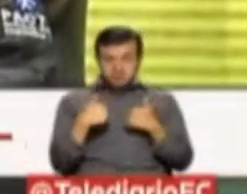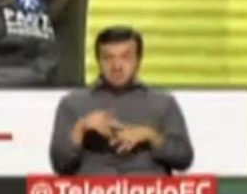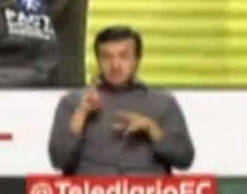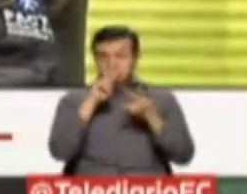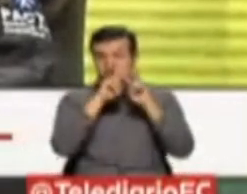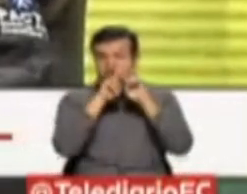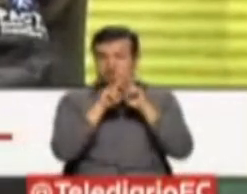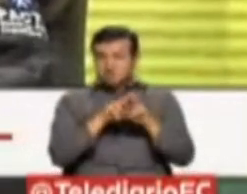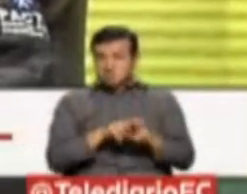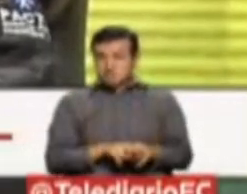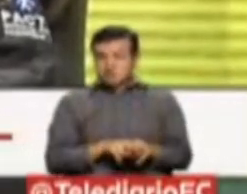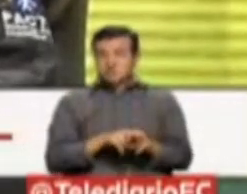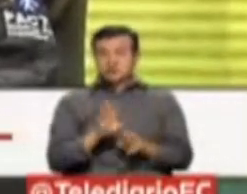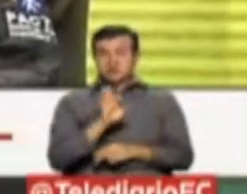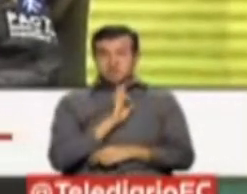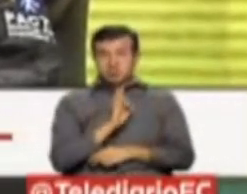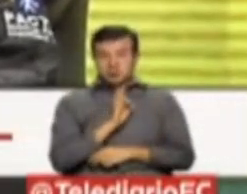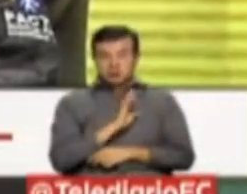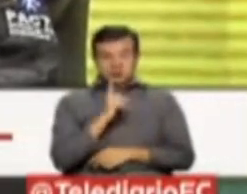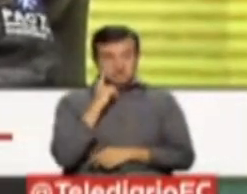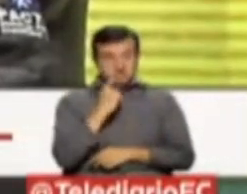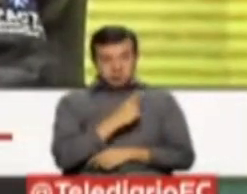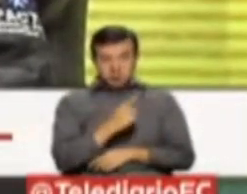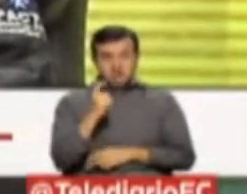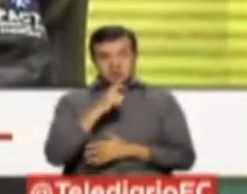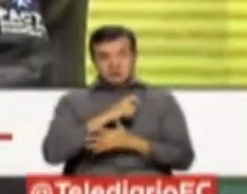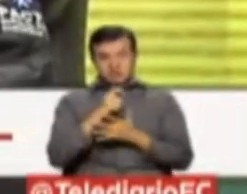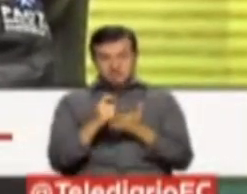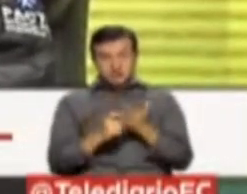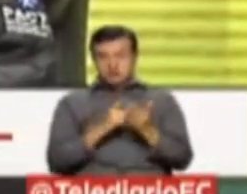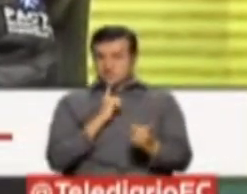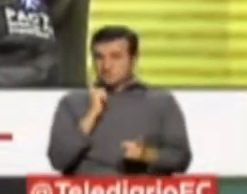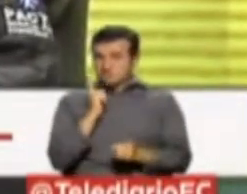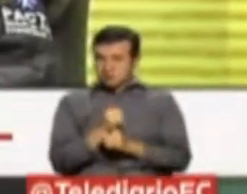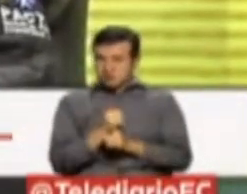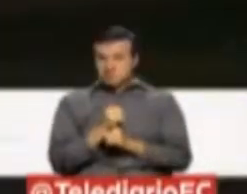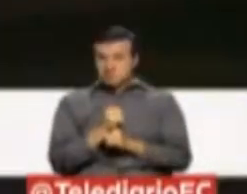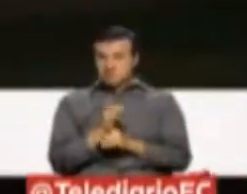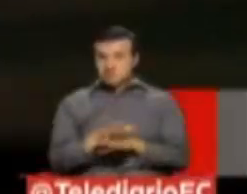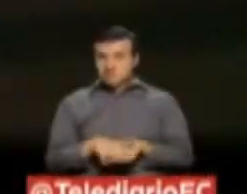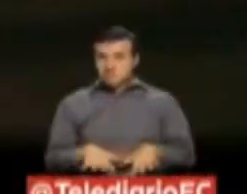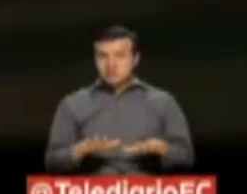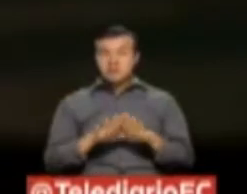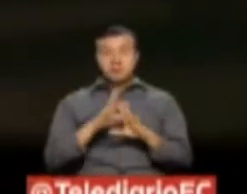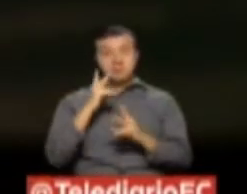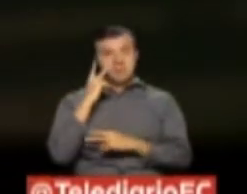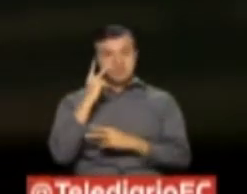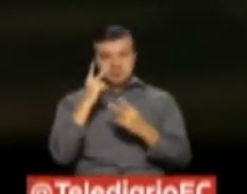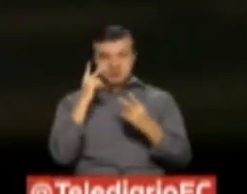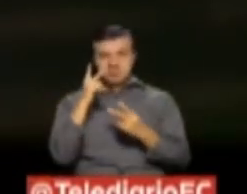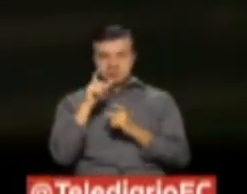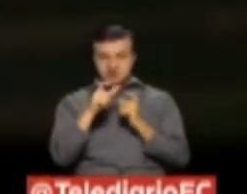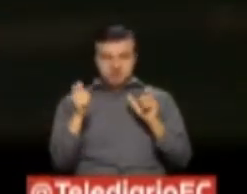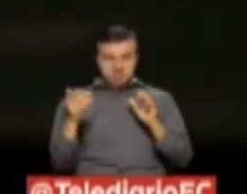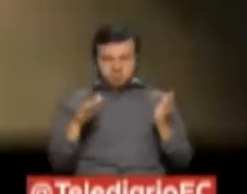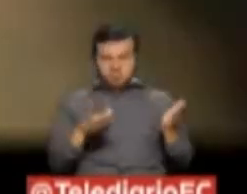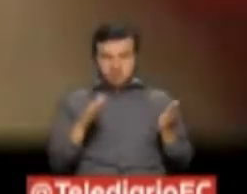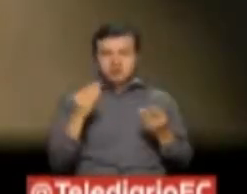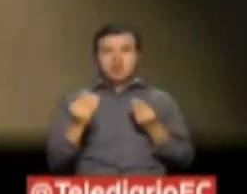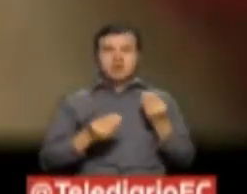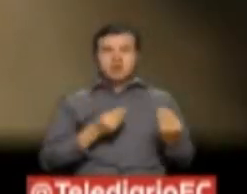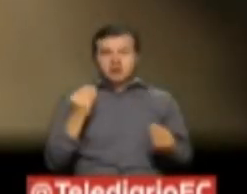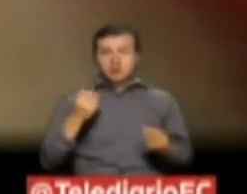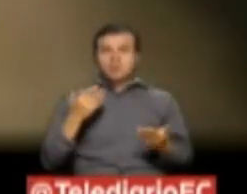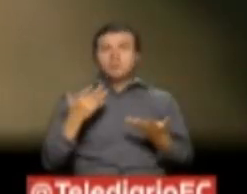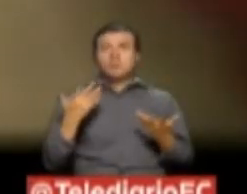revisión técnica mecánica singular para verificar la identidad de los fallecidos se realizan